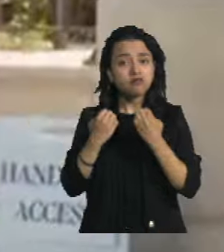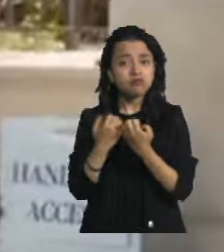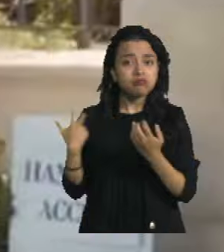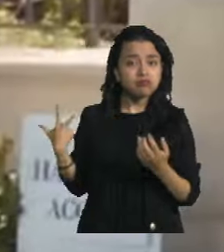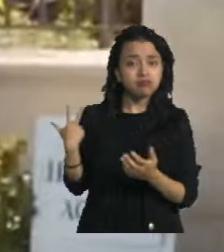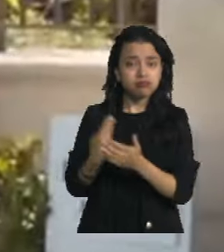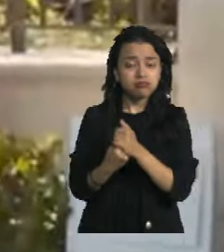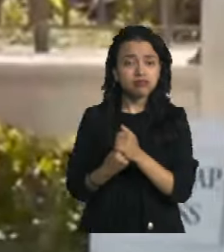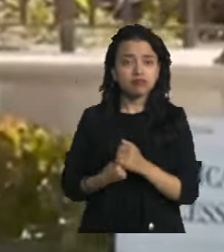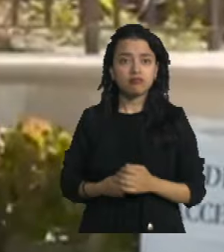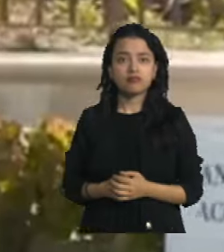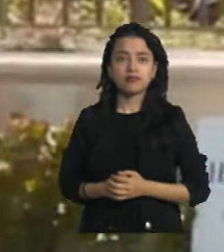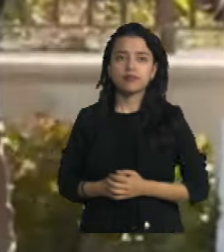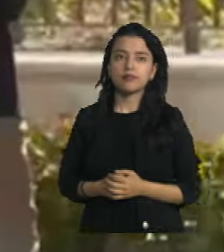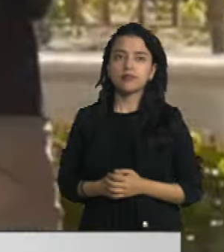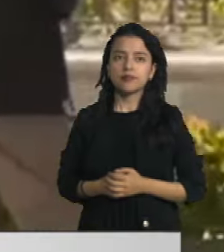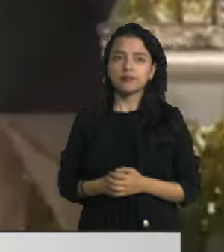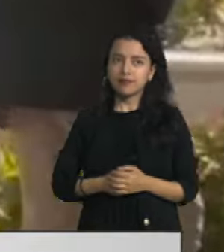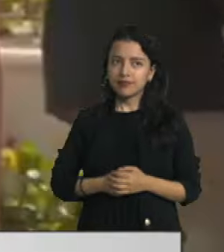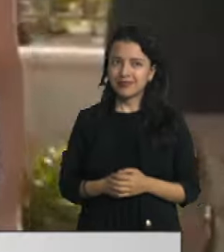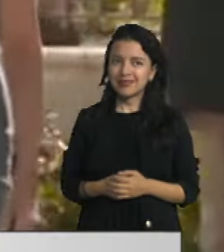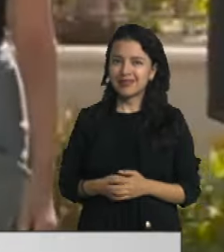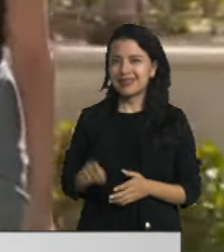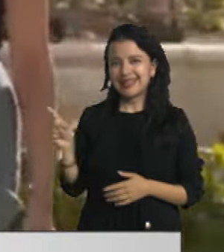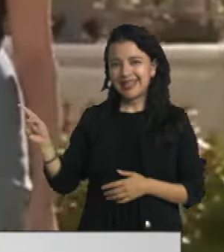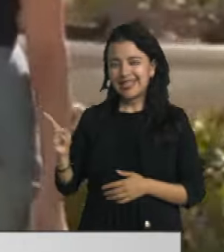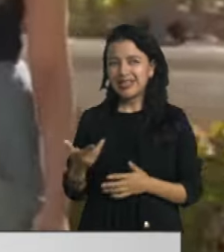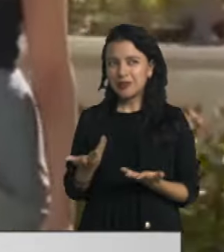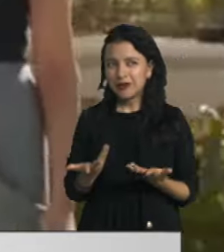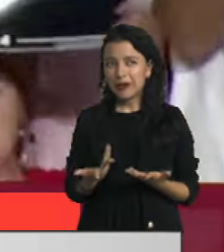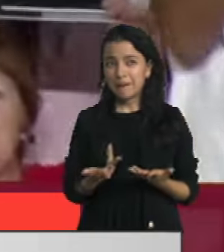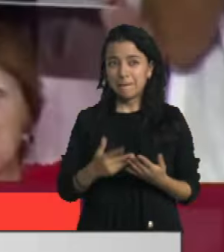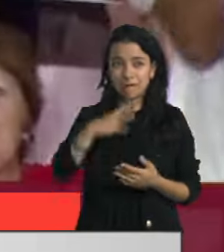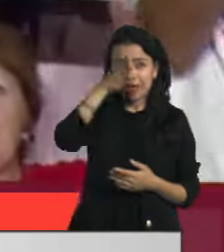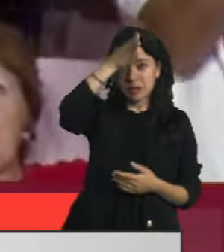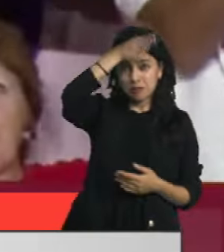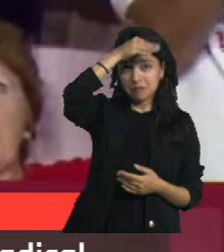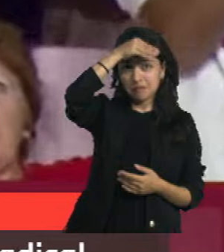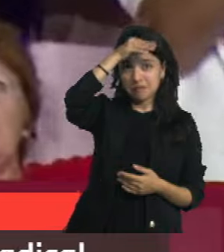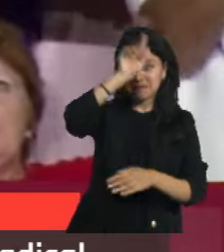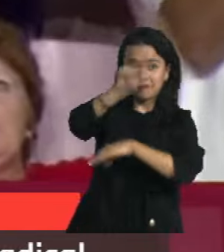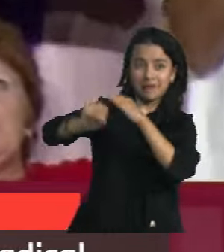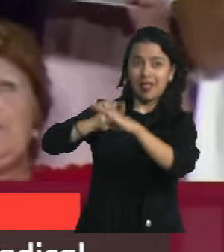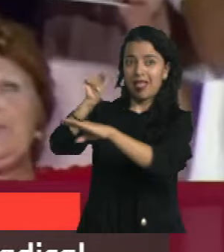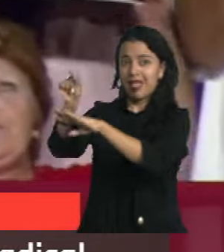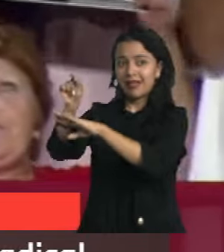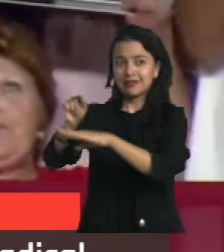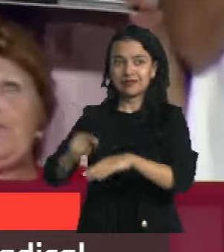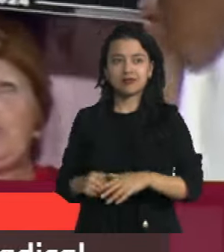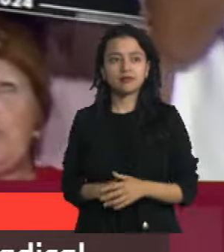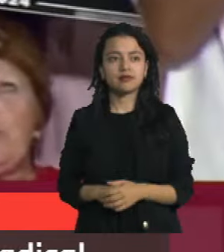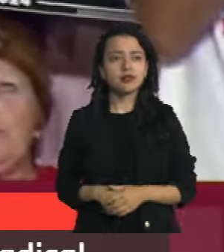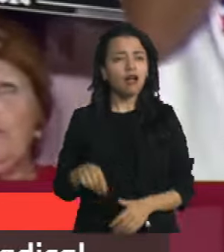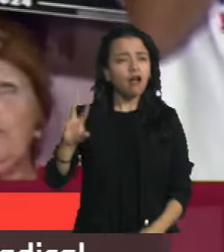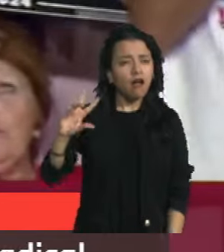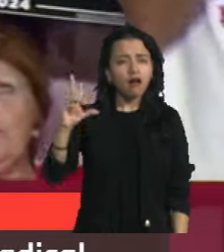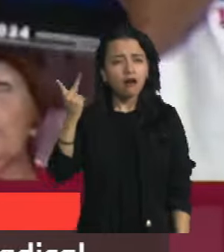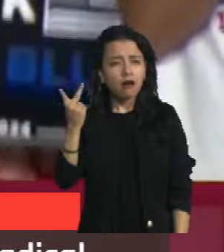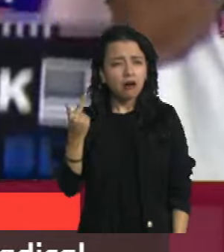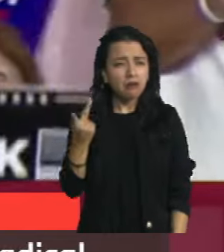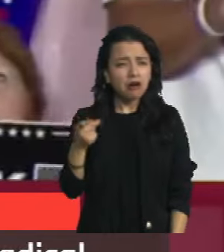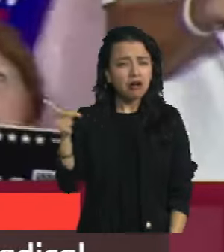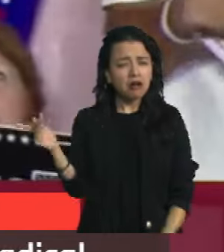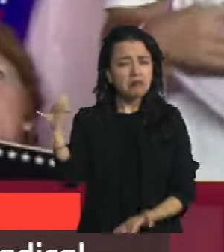a leader for our country. Una elección disputada que ahora marca los nuevos ataques de Trump. If Kamala Harris gets in, she would be the most